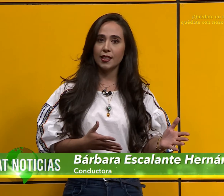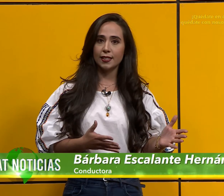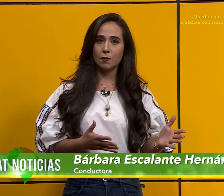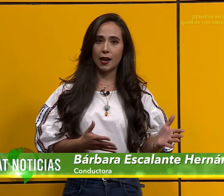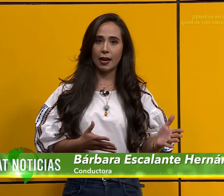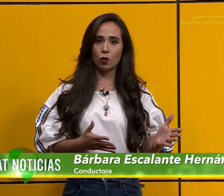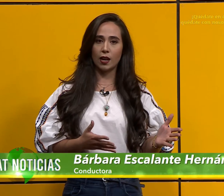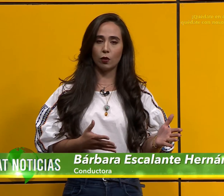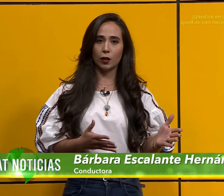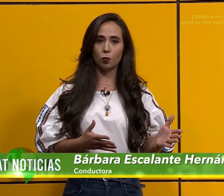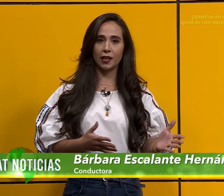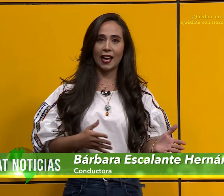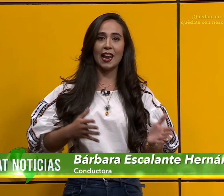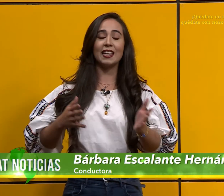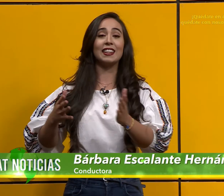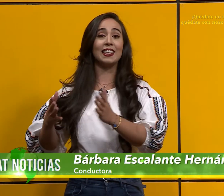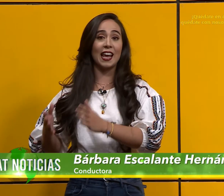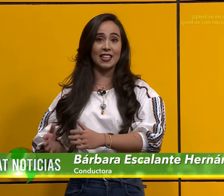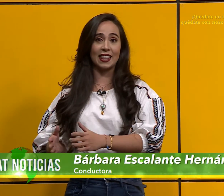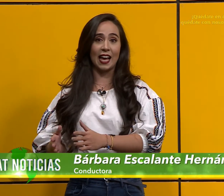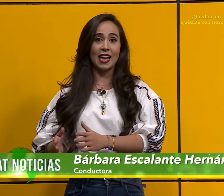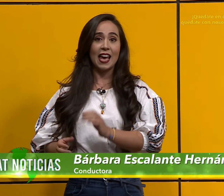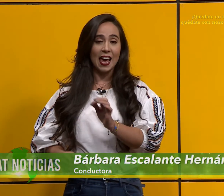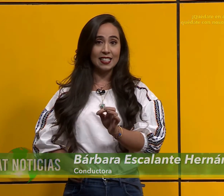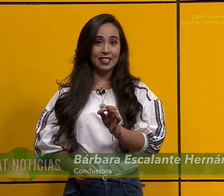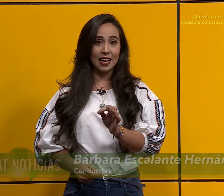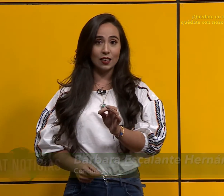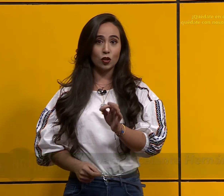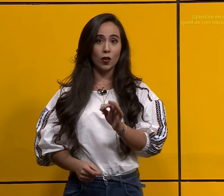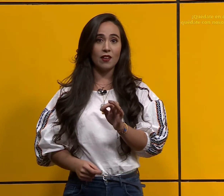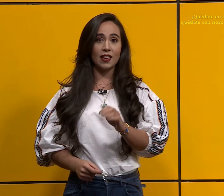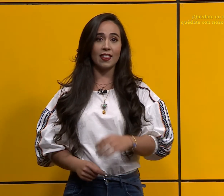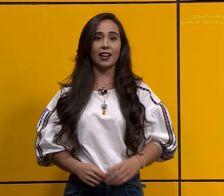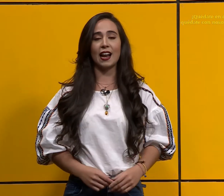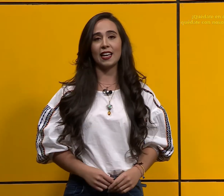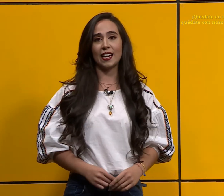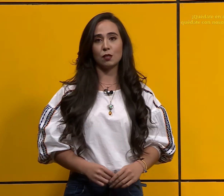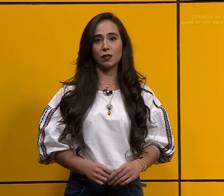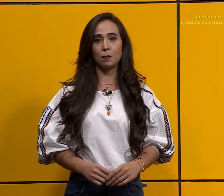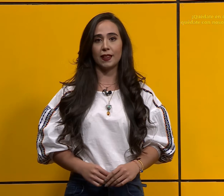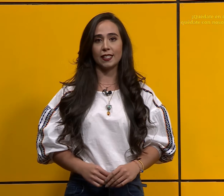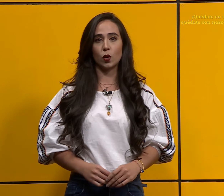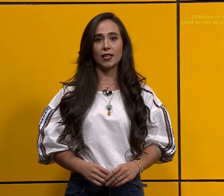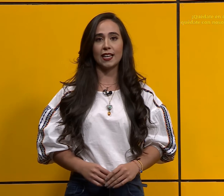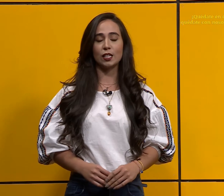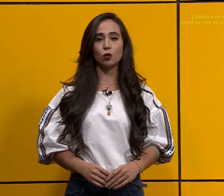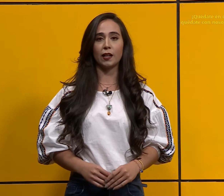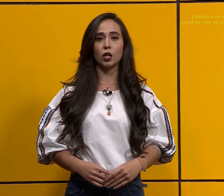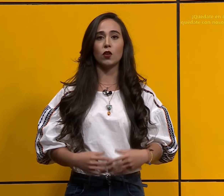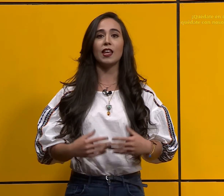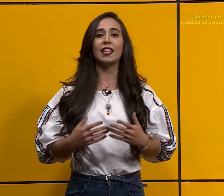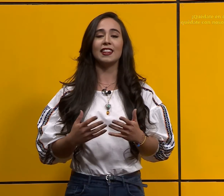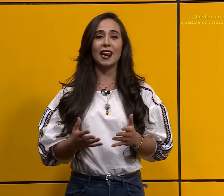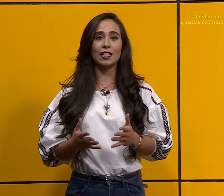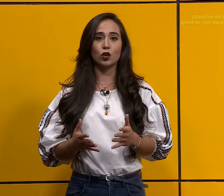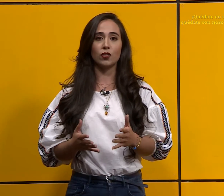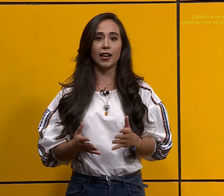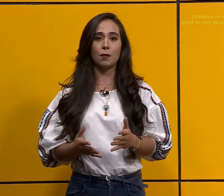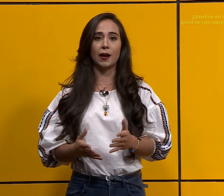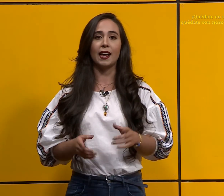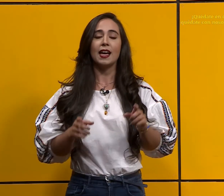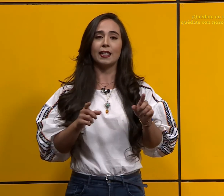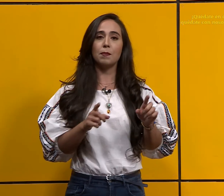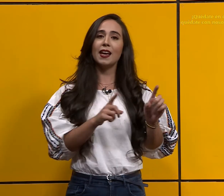impactó este fin de semana con la onda tropical 30. Esta todavía dejará ligeras precipitaciones en la subregión de